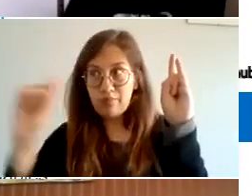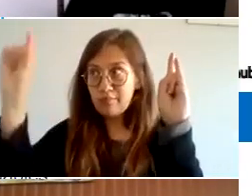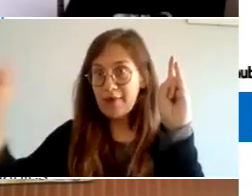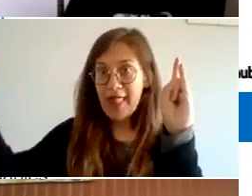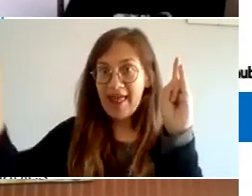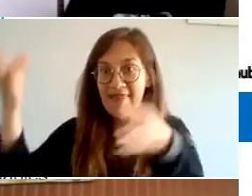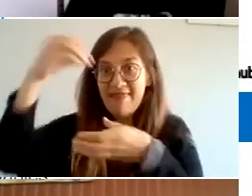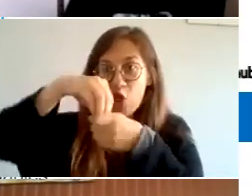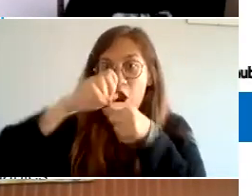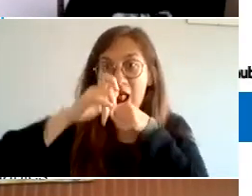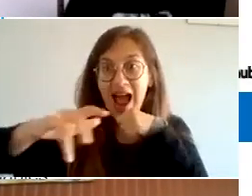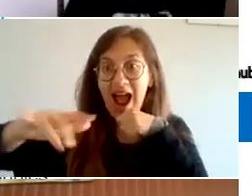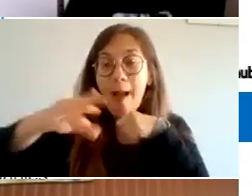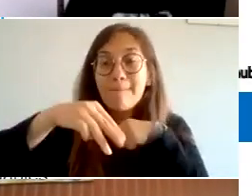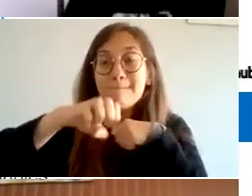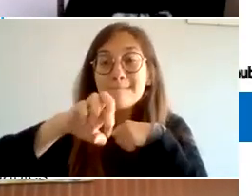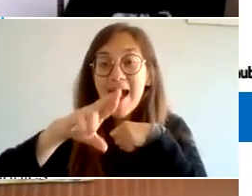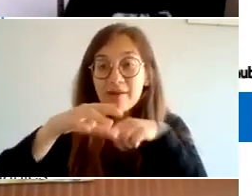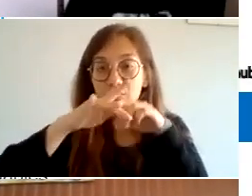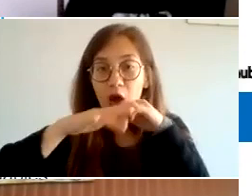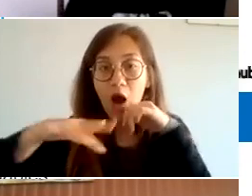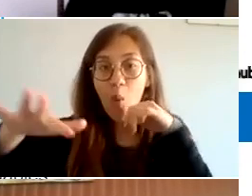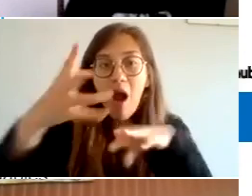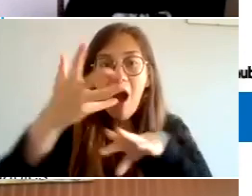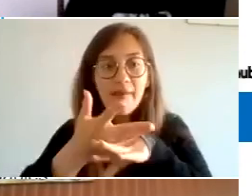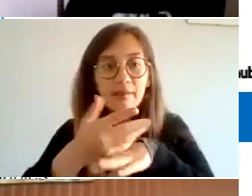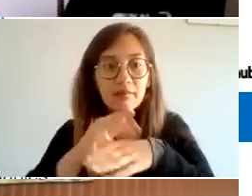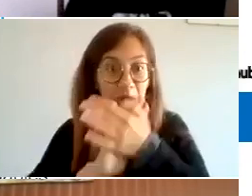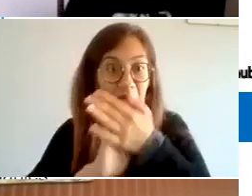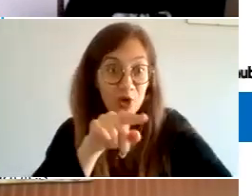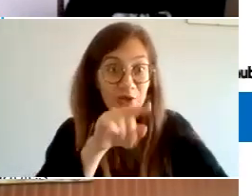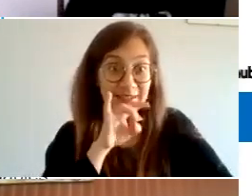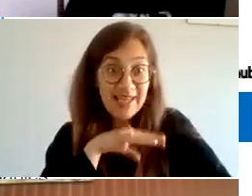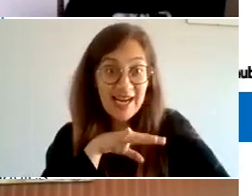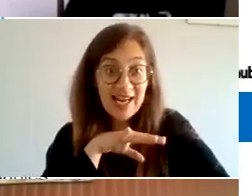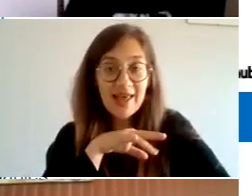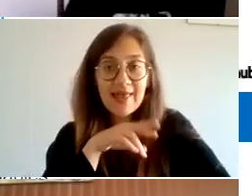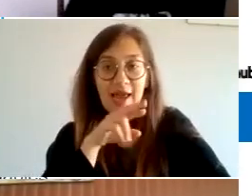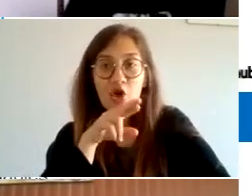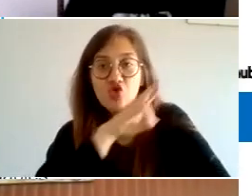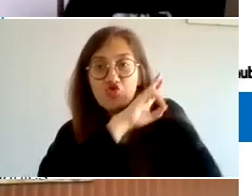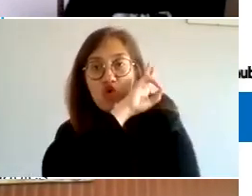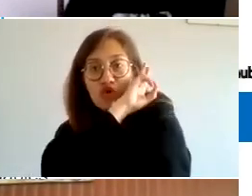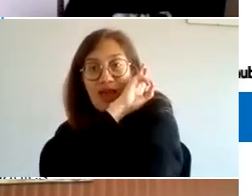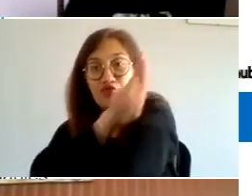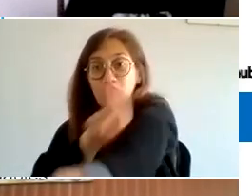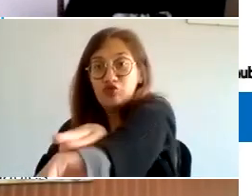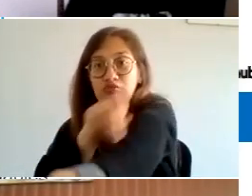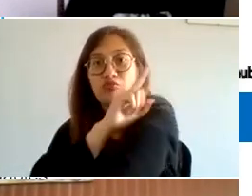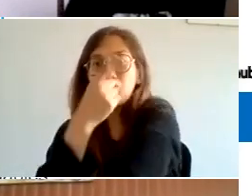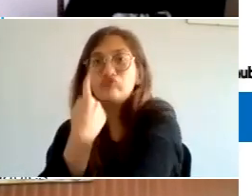expandemos un poquitito el mapa, nos damos cuenta que a lo largo de todo Chile, desde el norte hasta el sur, tenemos